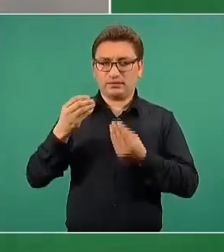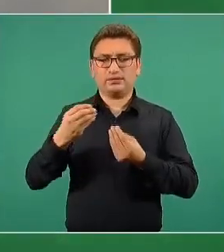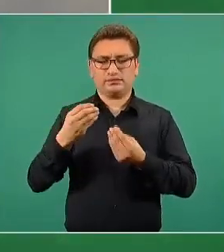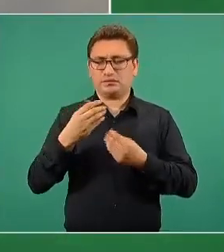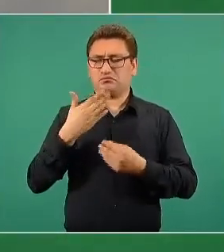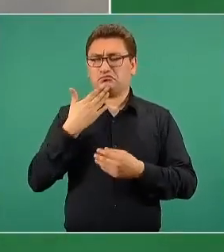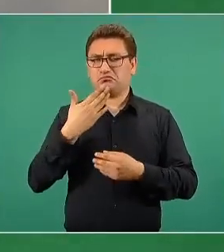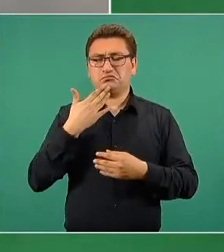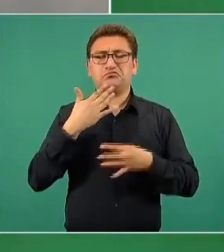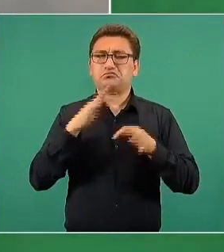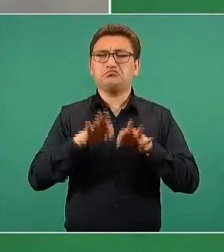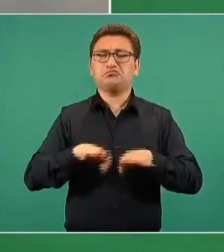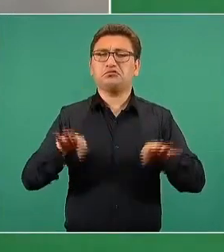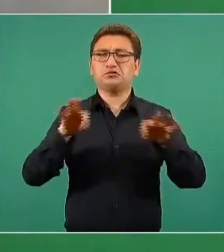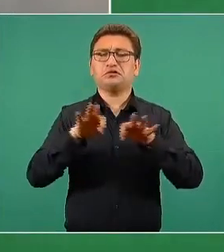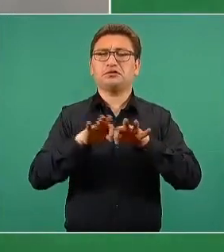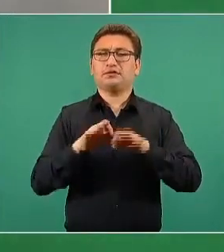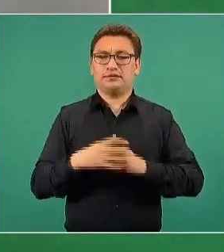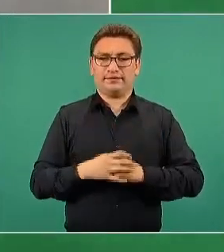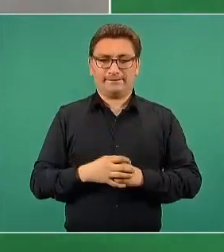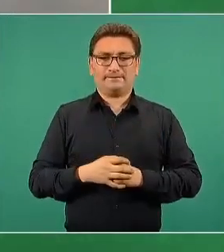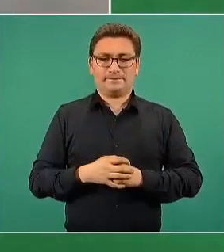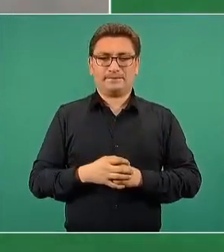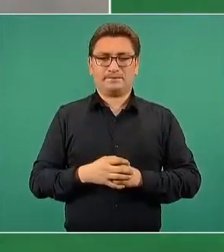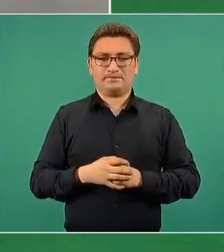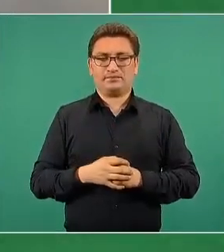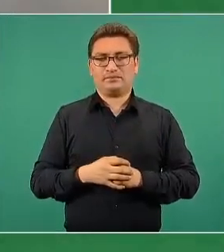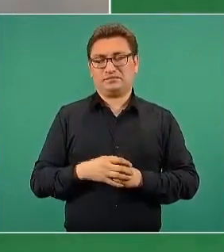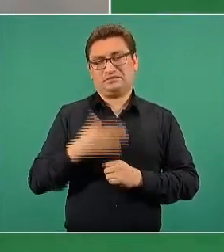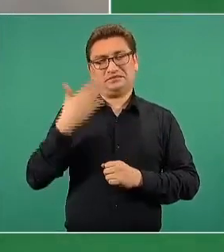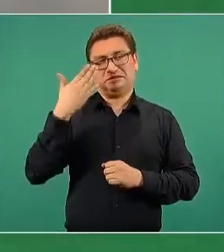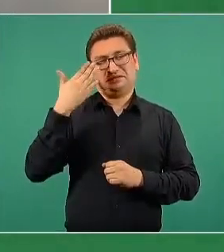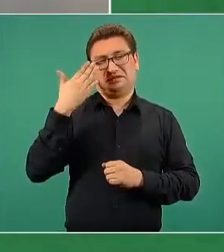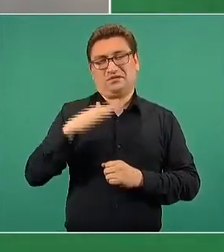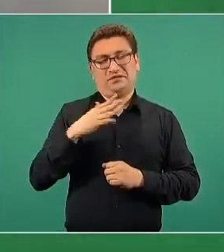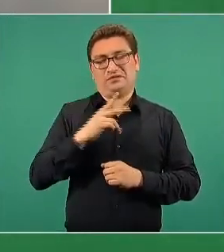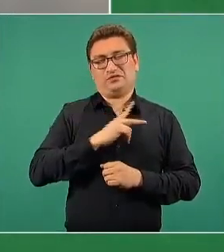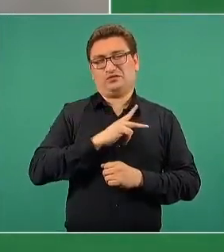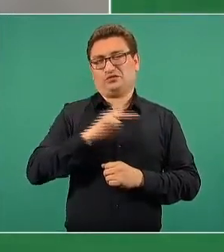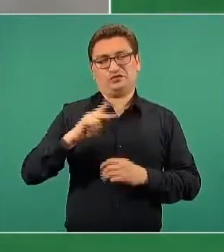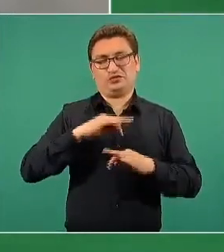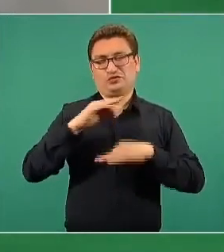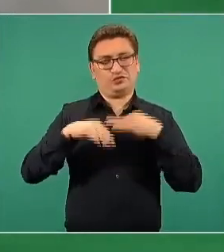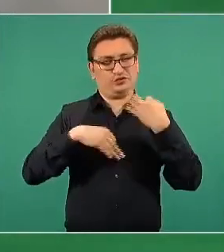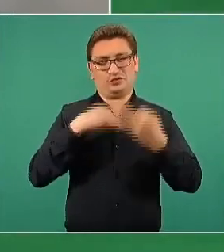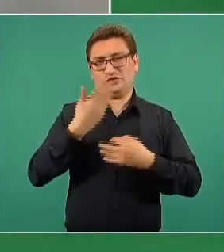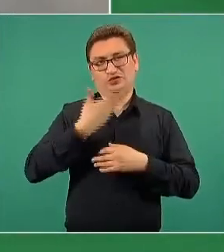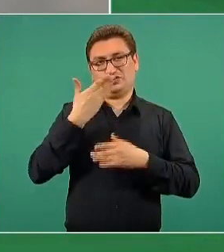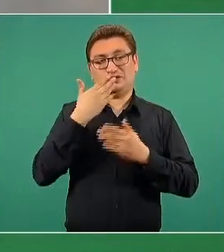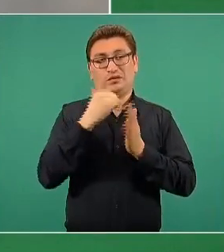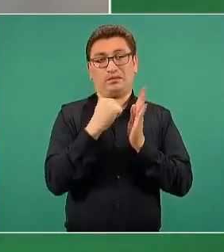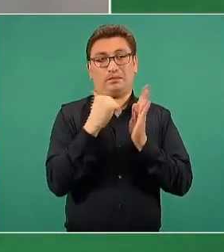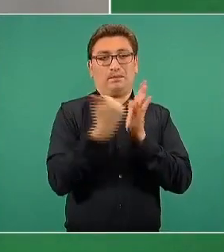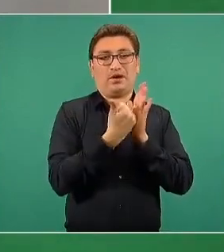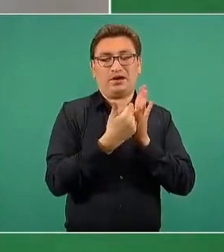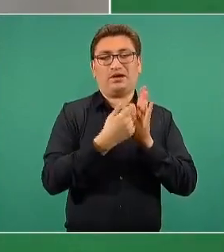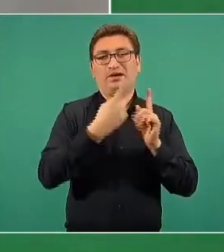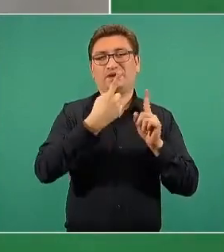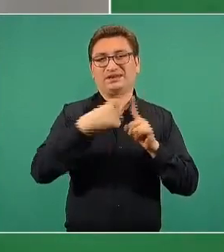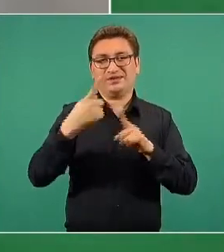muy importante. Como todo el mundo y como de las diferentes marcas